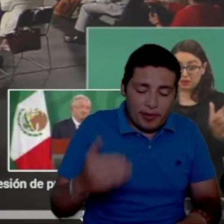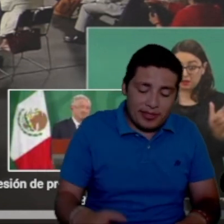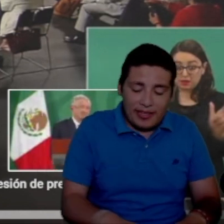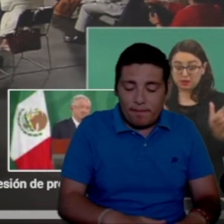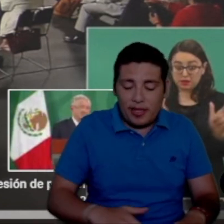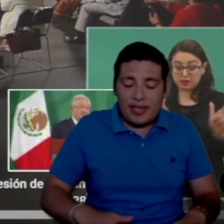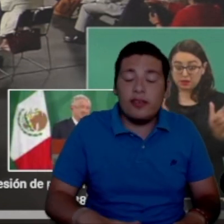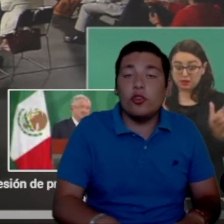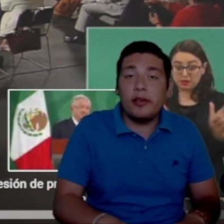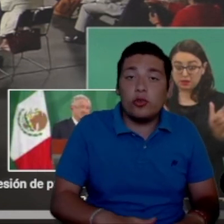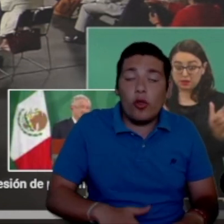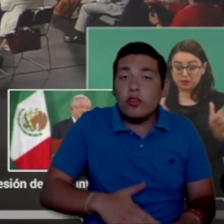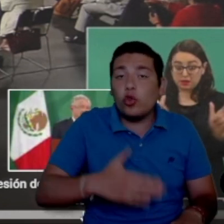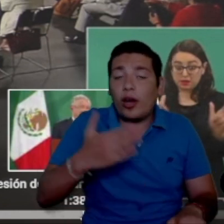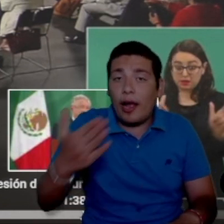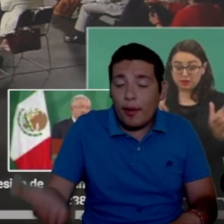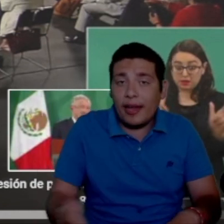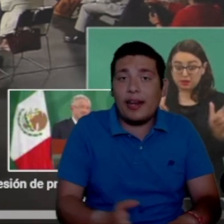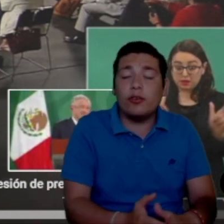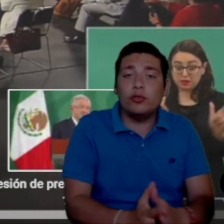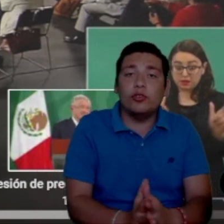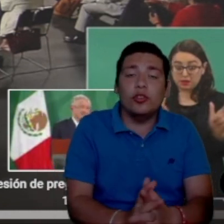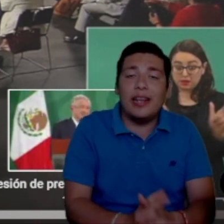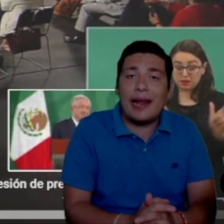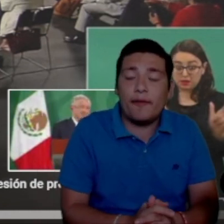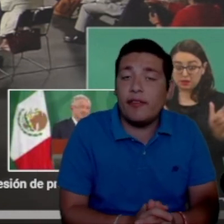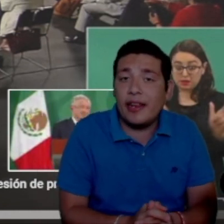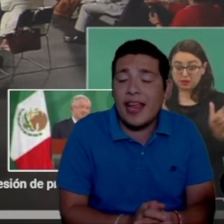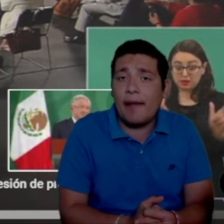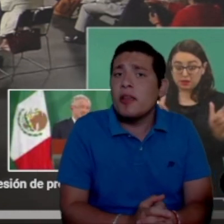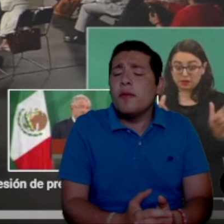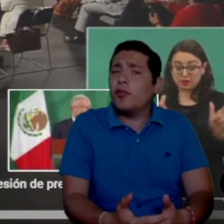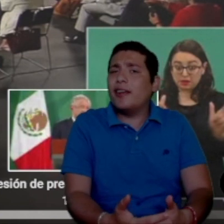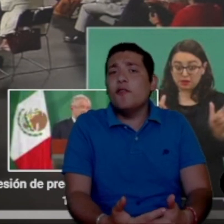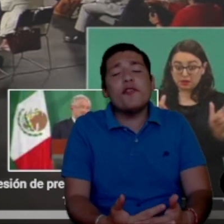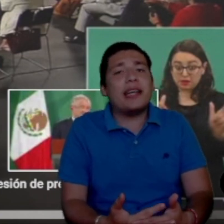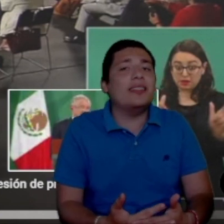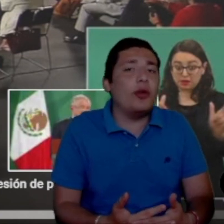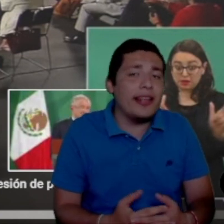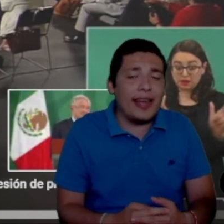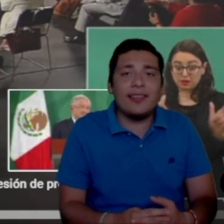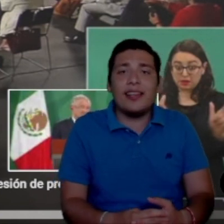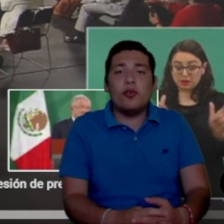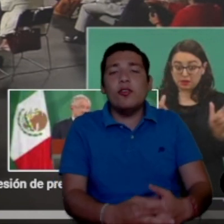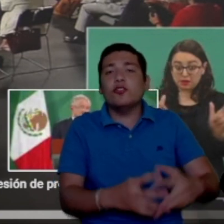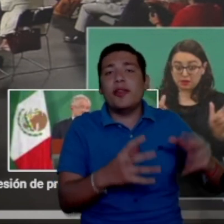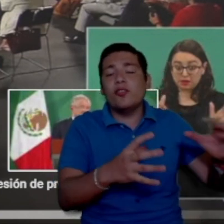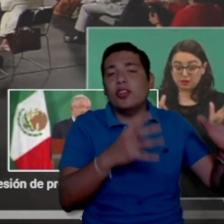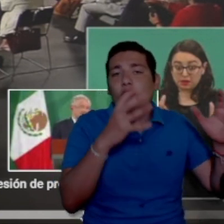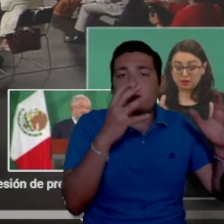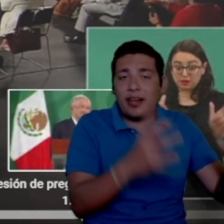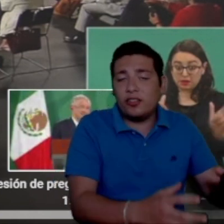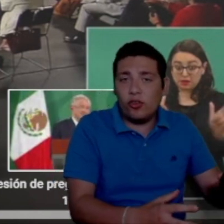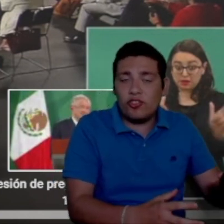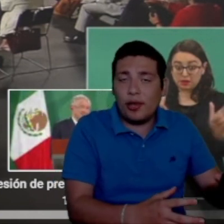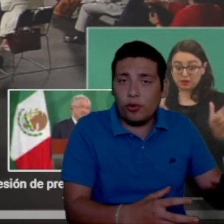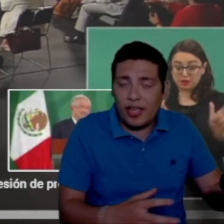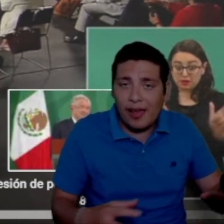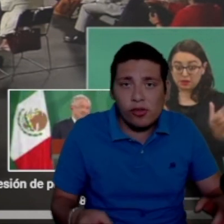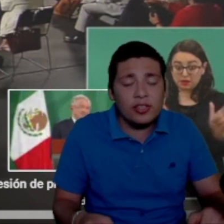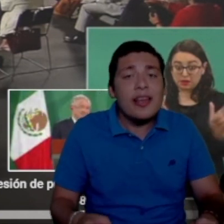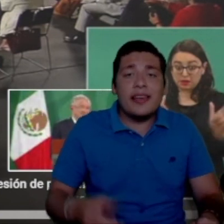golpetear al presidente y sobre todo socavar la construcción de la refinería, porque no fue casualidad que todos los medios de